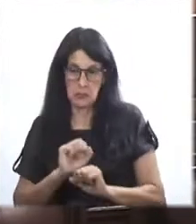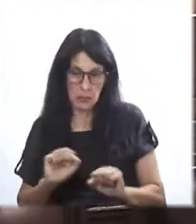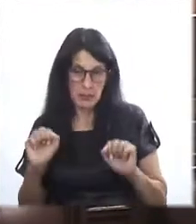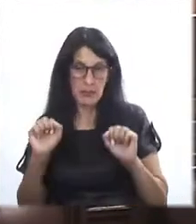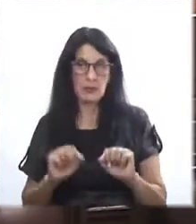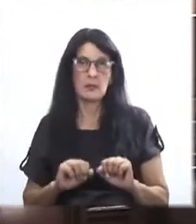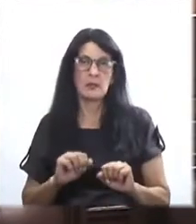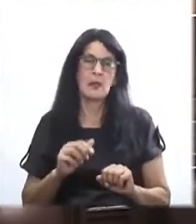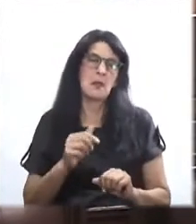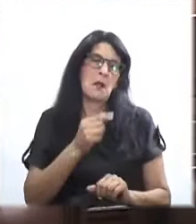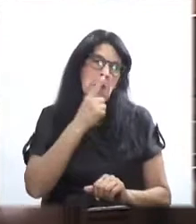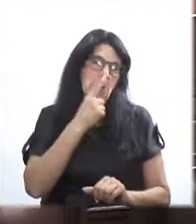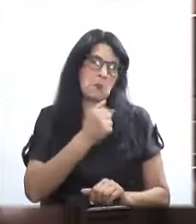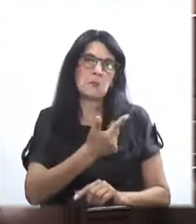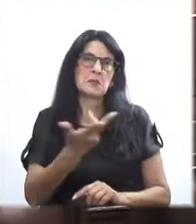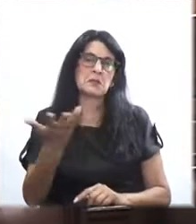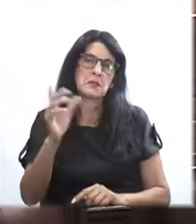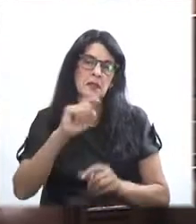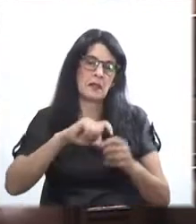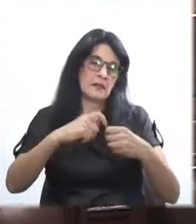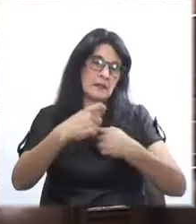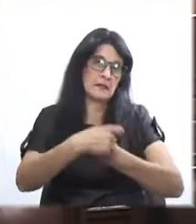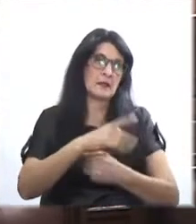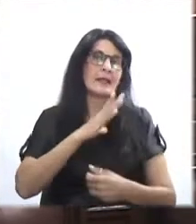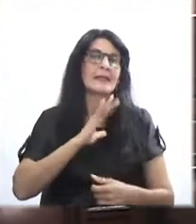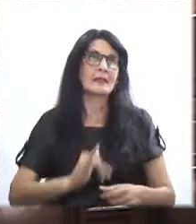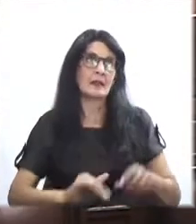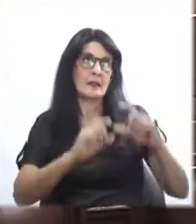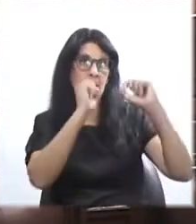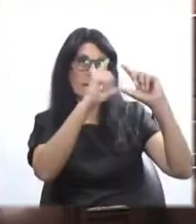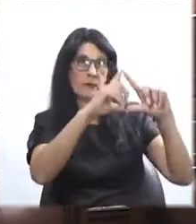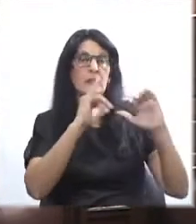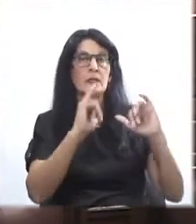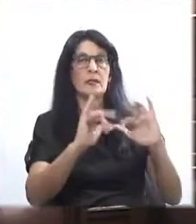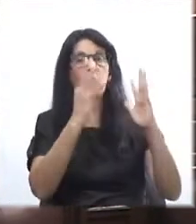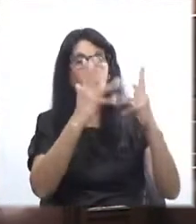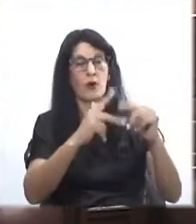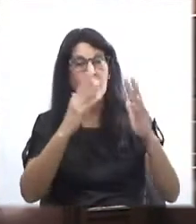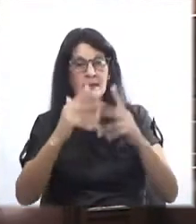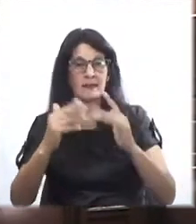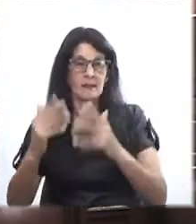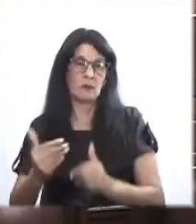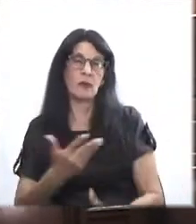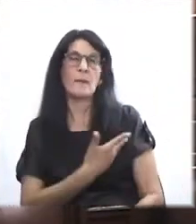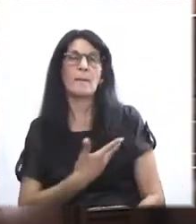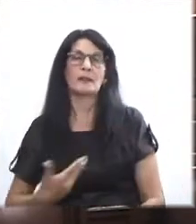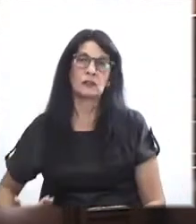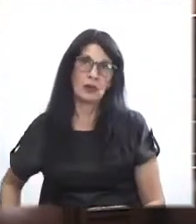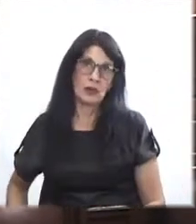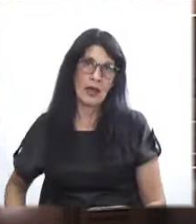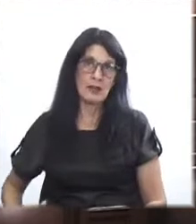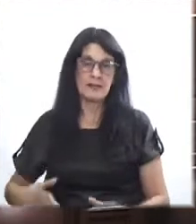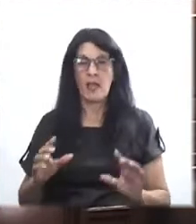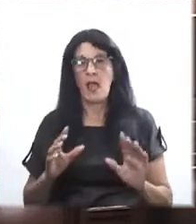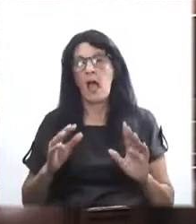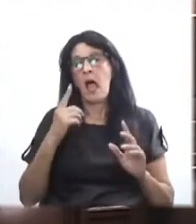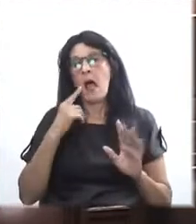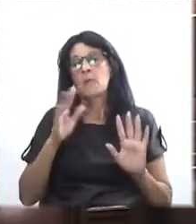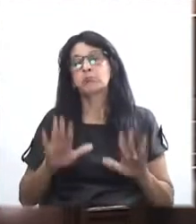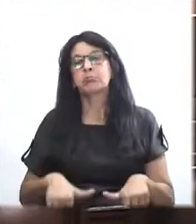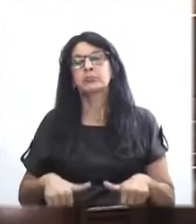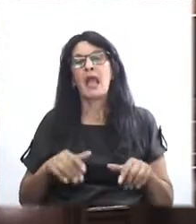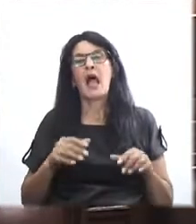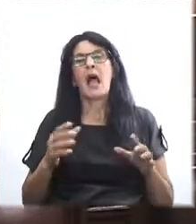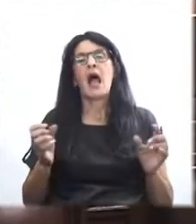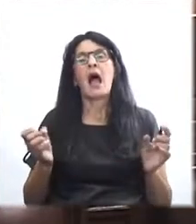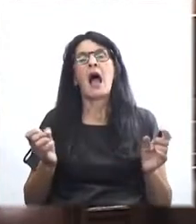Las decenas de sindicatos que tienen personalidad jurídica y organizaciones patronales, automáticamente ya reconocidas